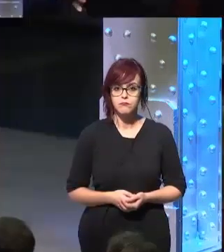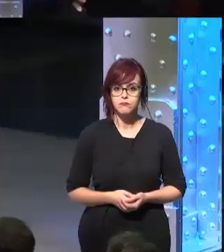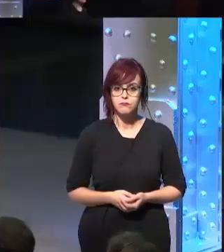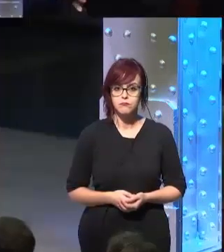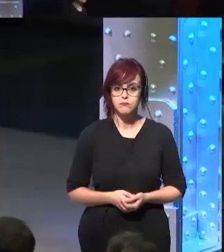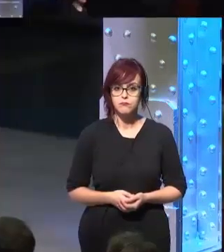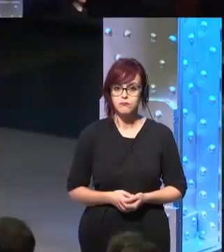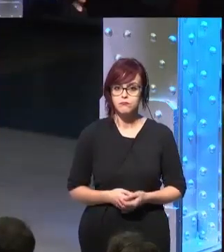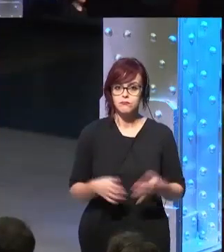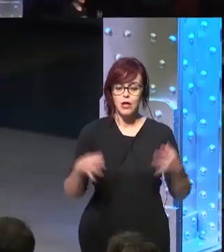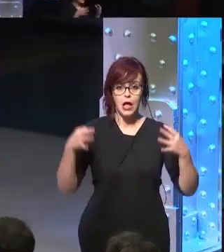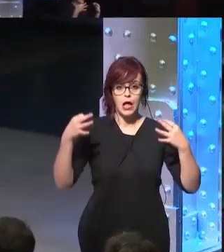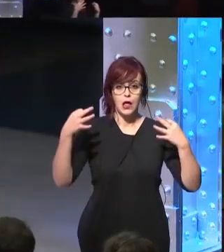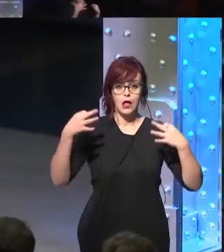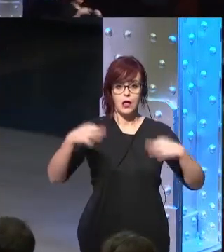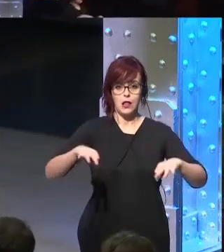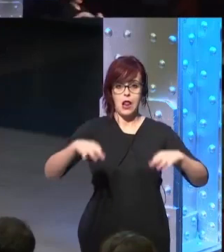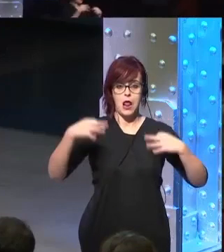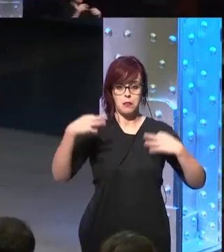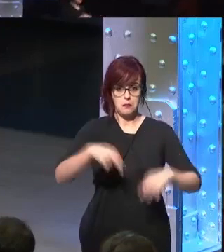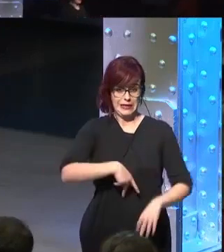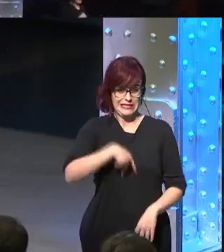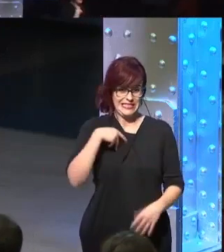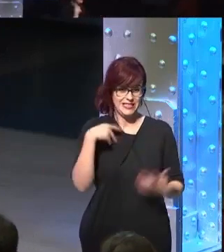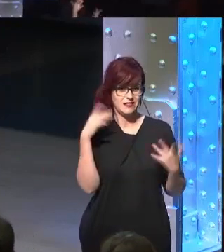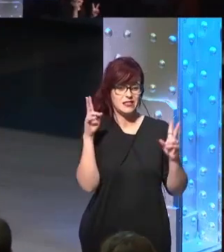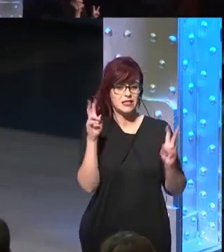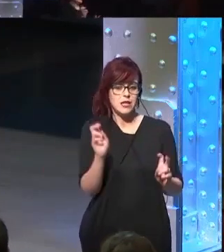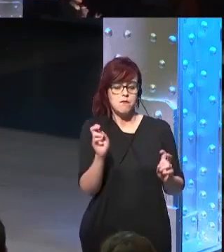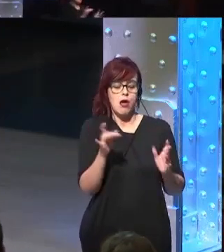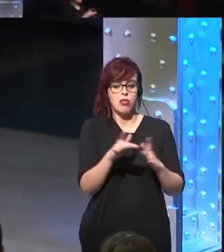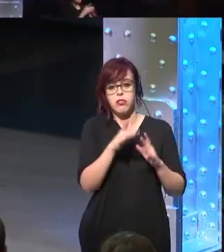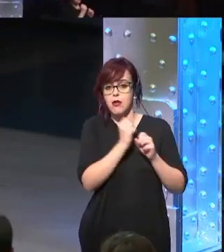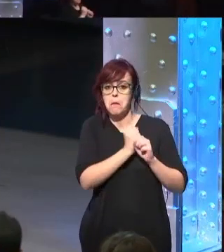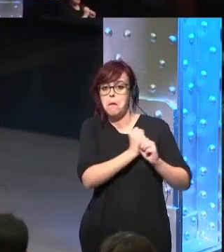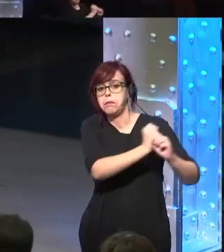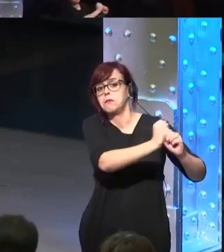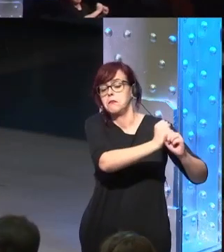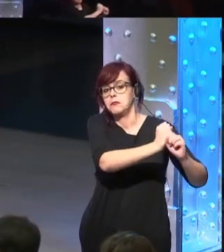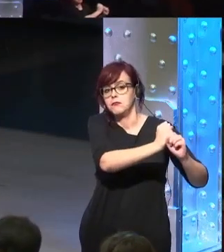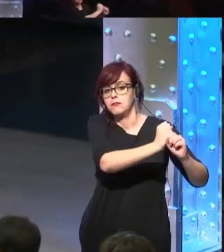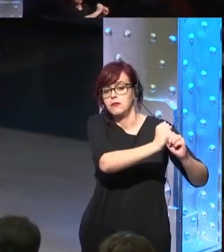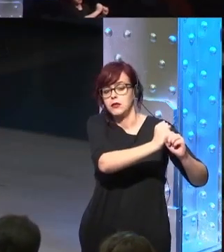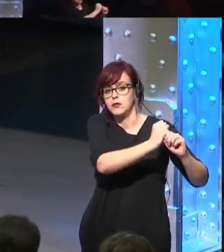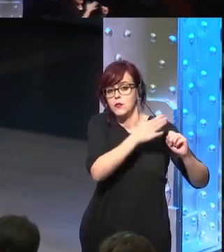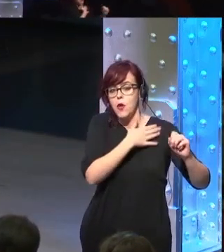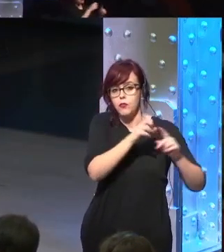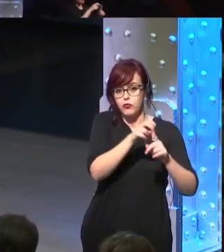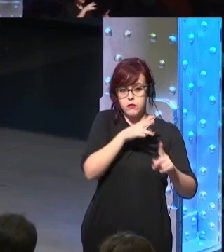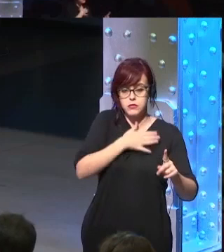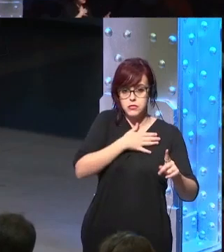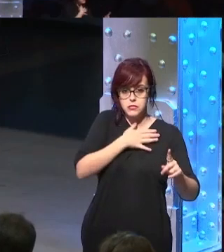Ese caer en el mito, esa sublimación, tiene un punto álgido, desde mi